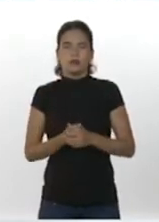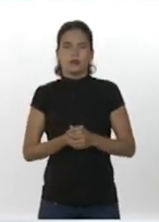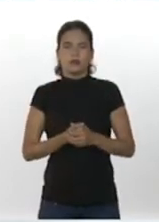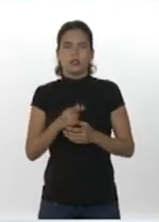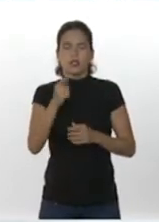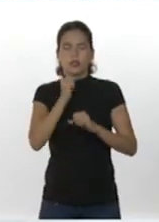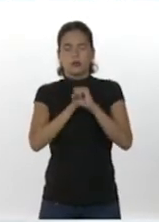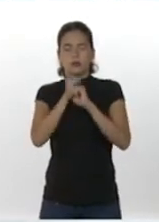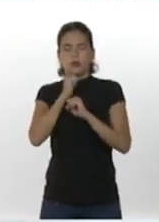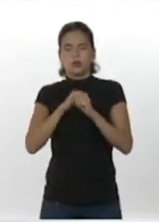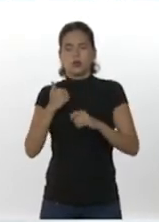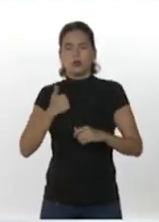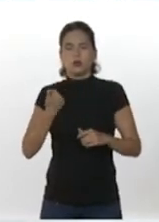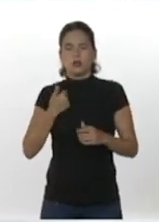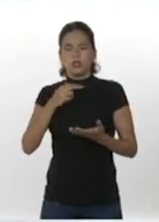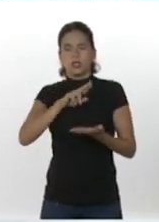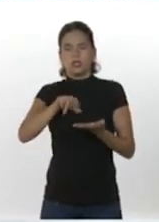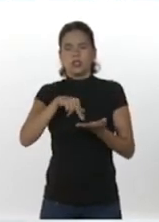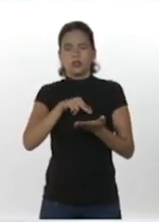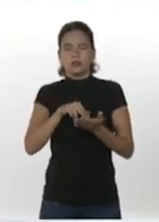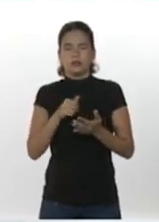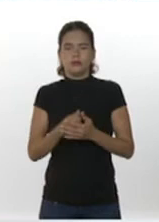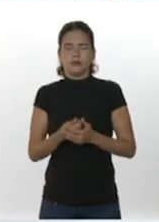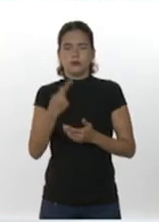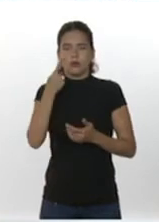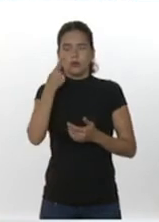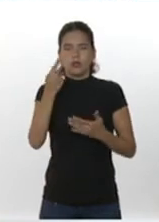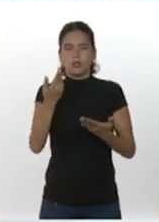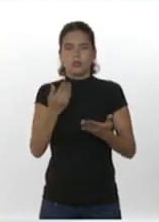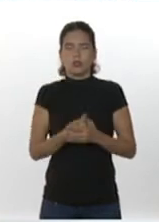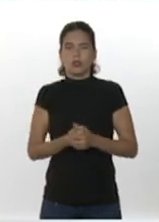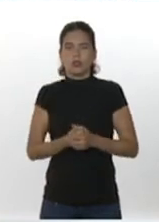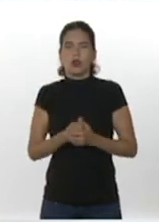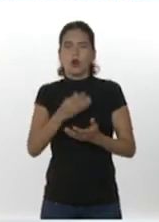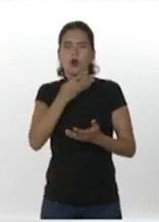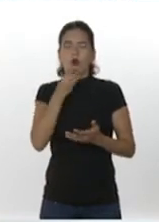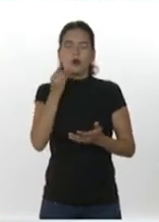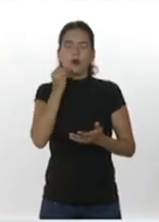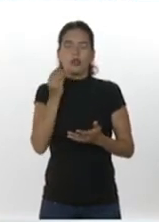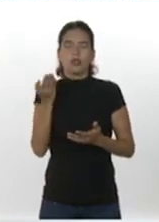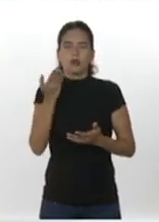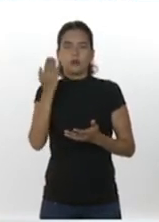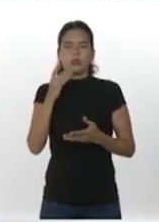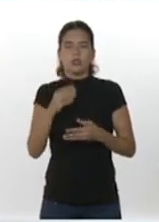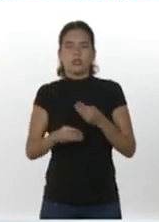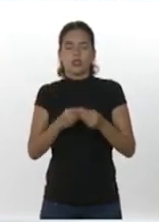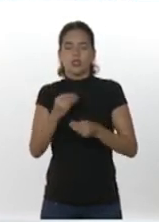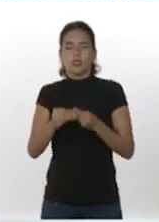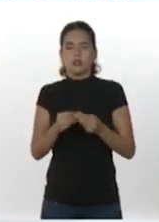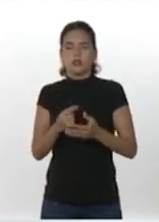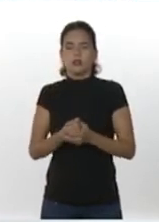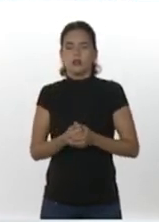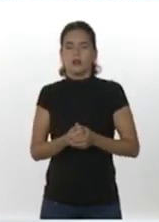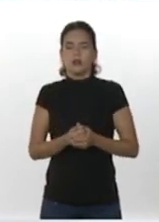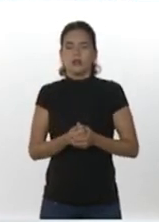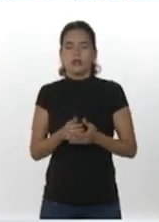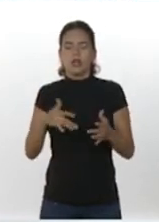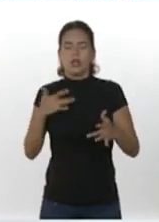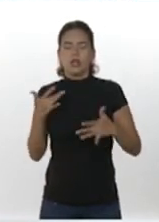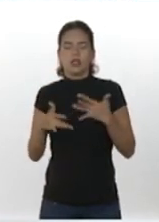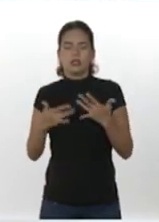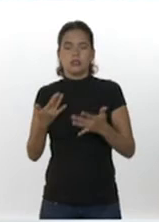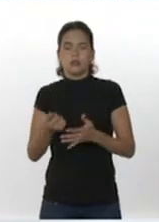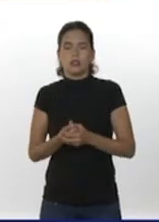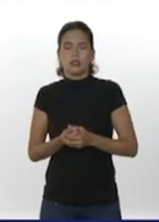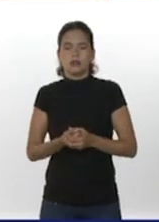el motor de cualquier nación. Viendo esto, entonces, muchachos, es importante ahora hacer hincapié en lo que son las